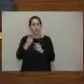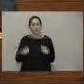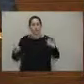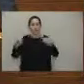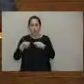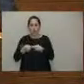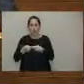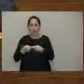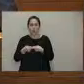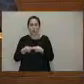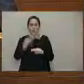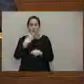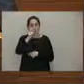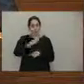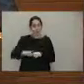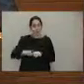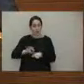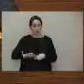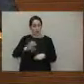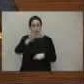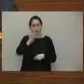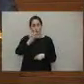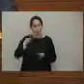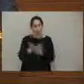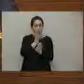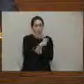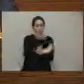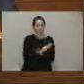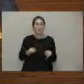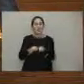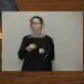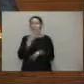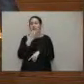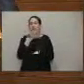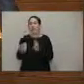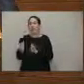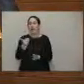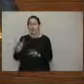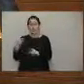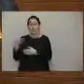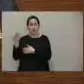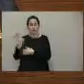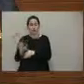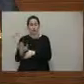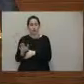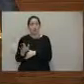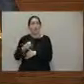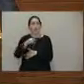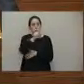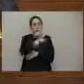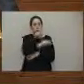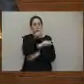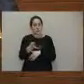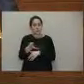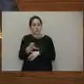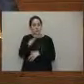correspondientes, pues a estas personas, al igual que en el ejemplo anterior al que les puse de manifiesto, desde Lera se les reclama a